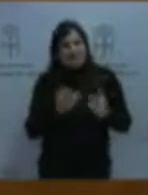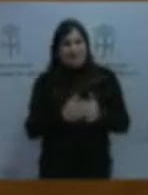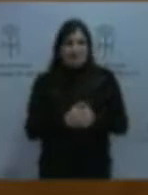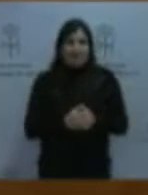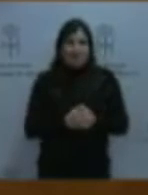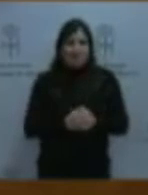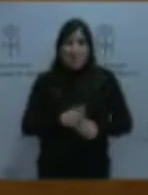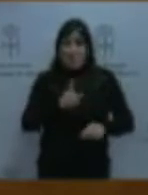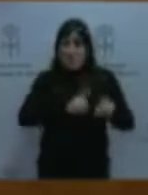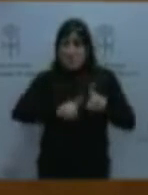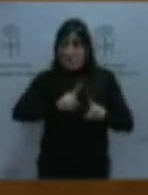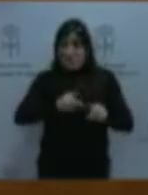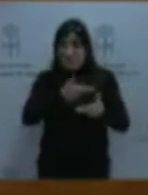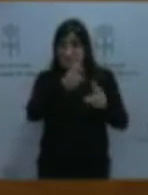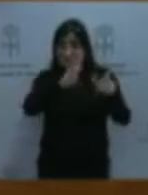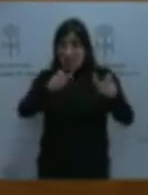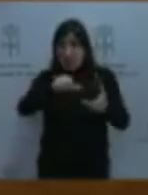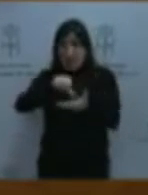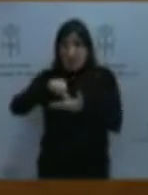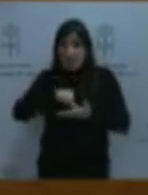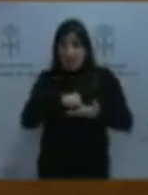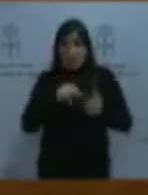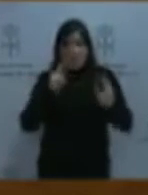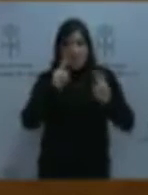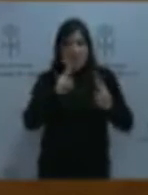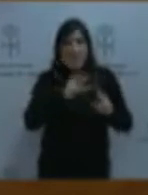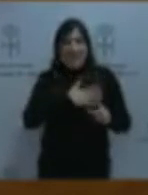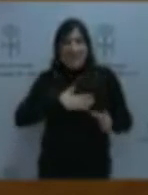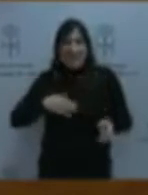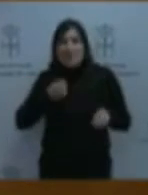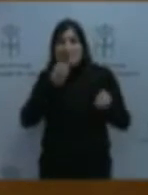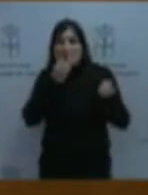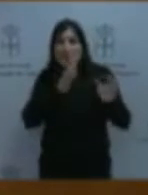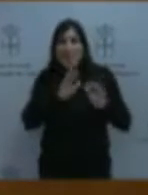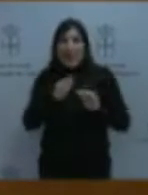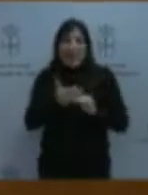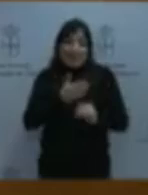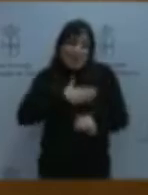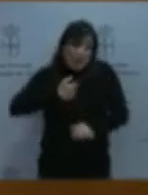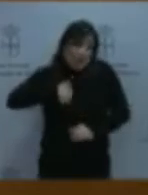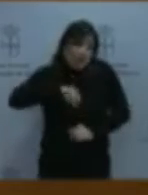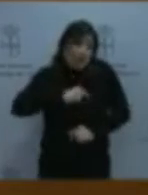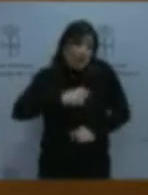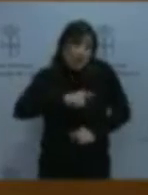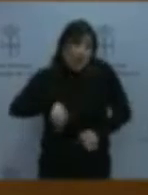manifiesto a través de nos o de otros grupos y que se pretende